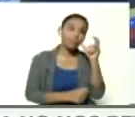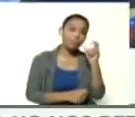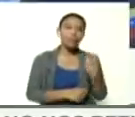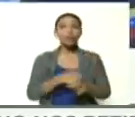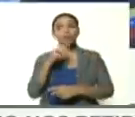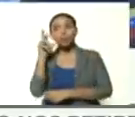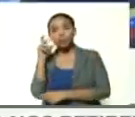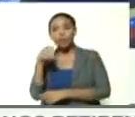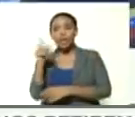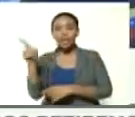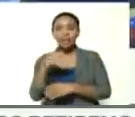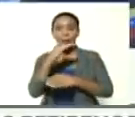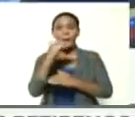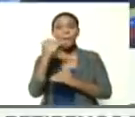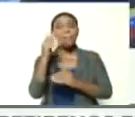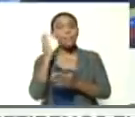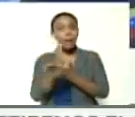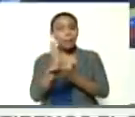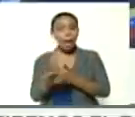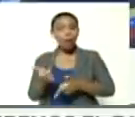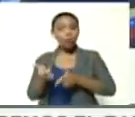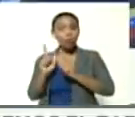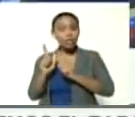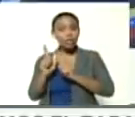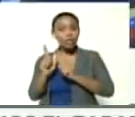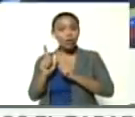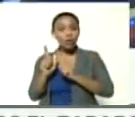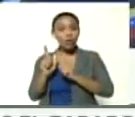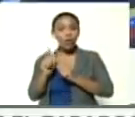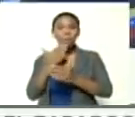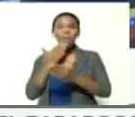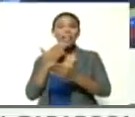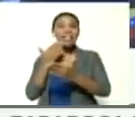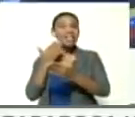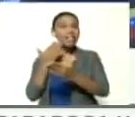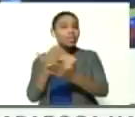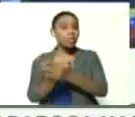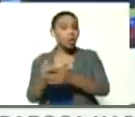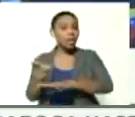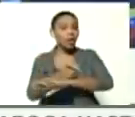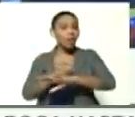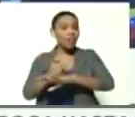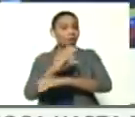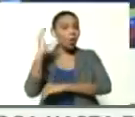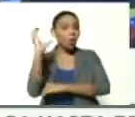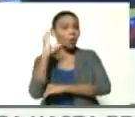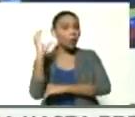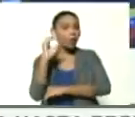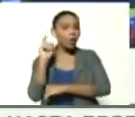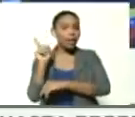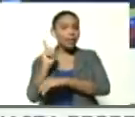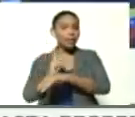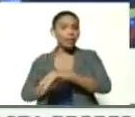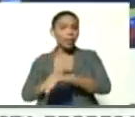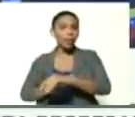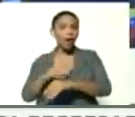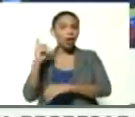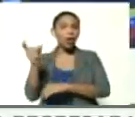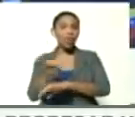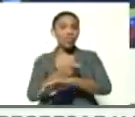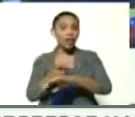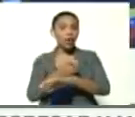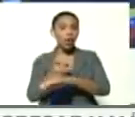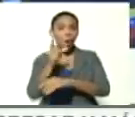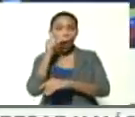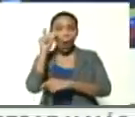siempre bajo autorización, es más, bajo petición del gobierno colombiano de turno, bien fuera el gobierno de